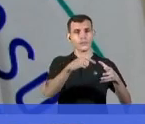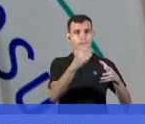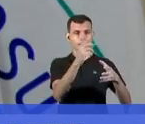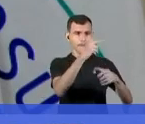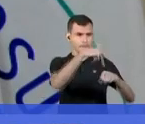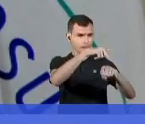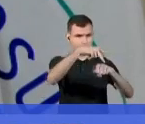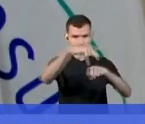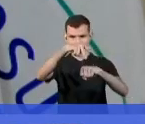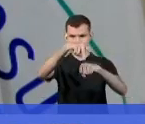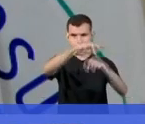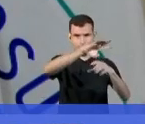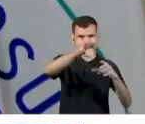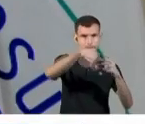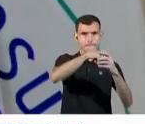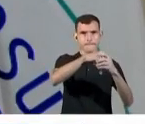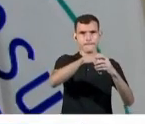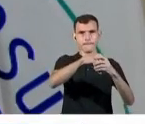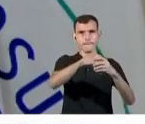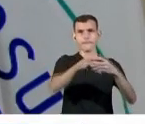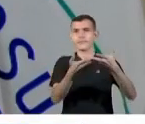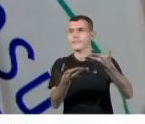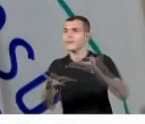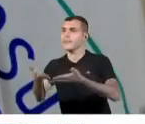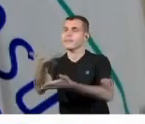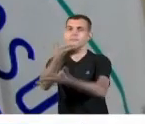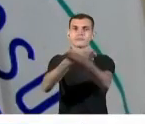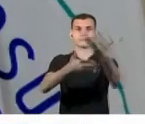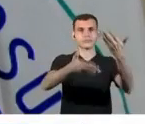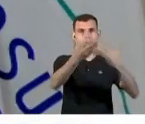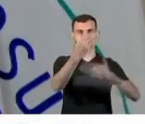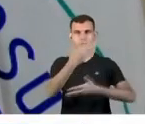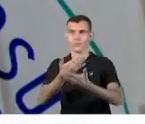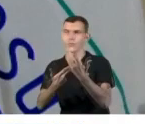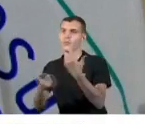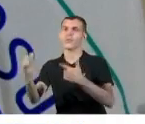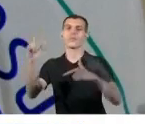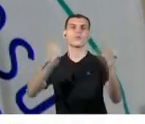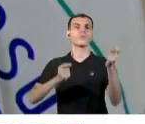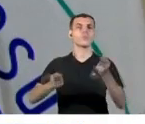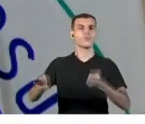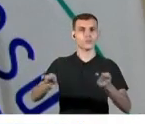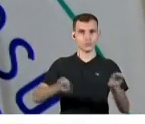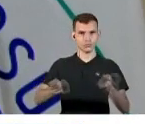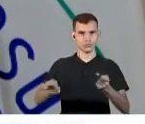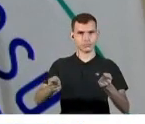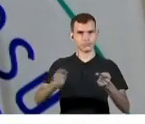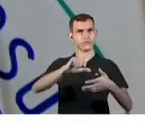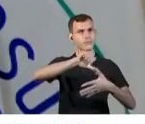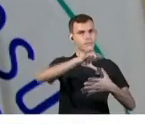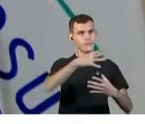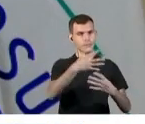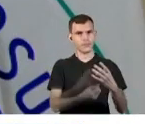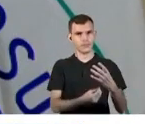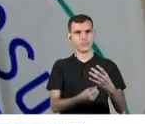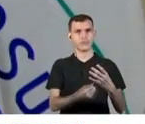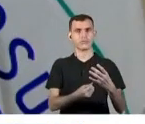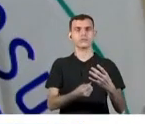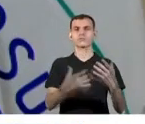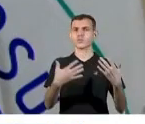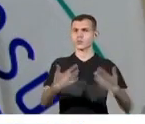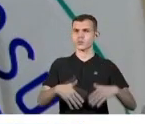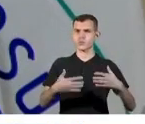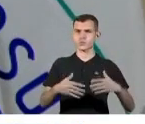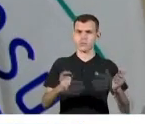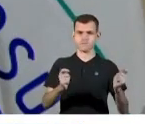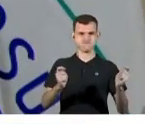países. Es un Mercosur sólido. Tenemos mayor capacidad de negociación colectiva con el resto del mundo.